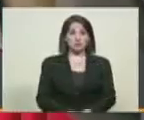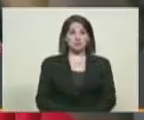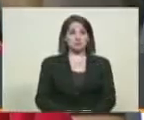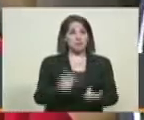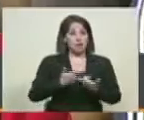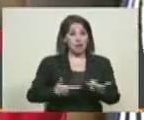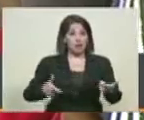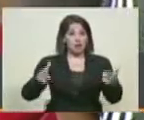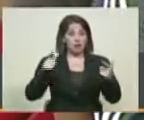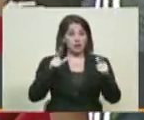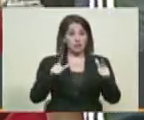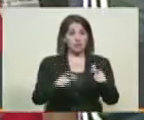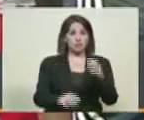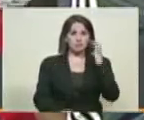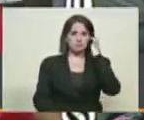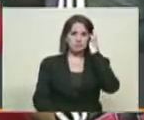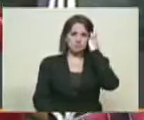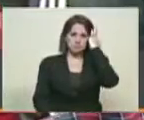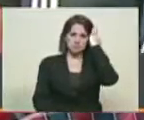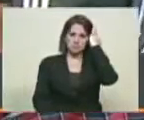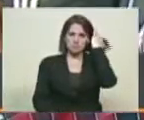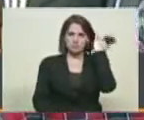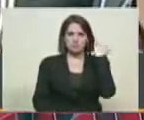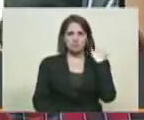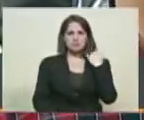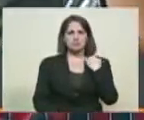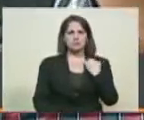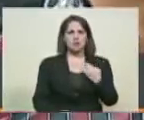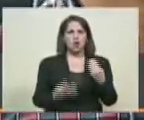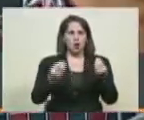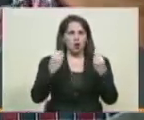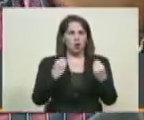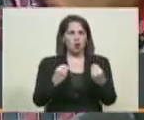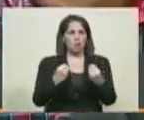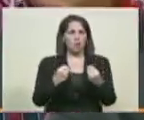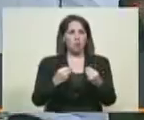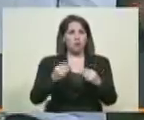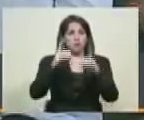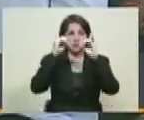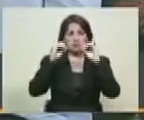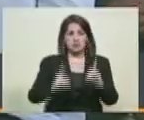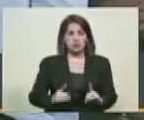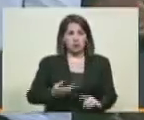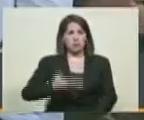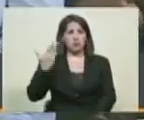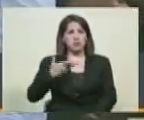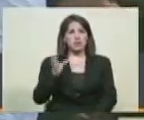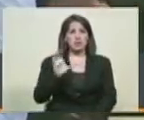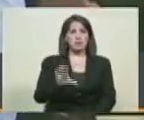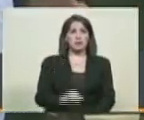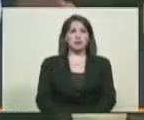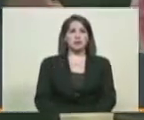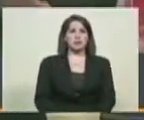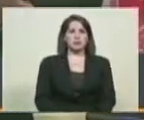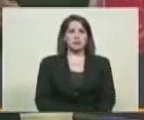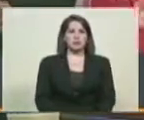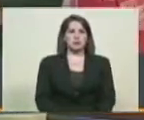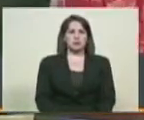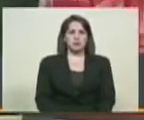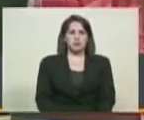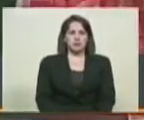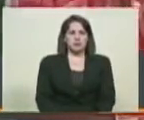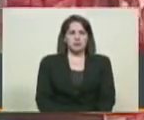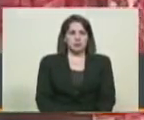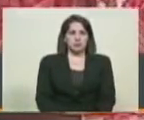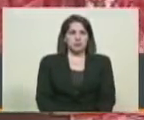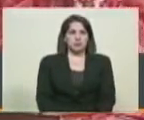libre, donde nuestro pueblo toma las decisiones más importantes de nuestro país. Y además, en